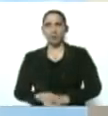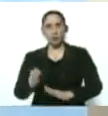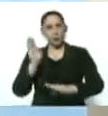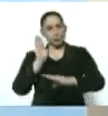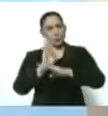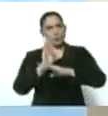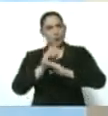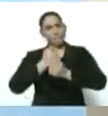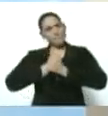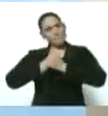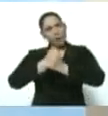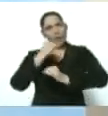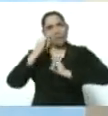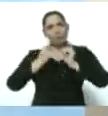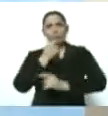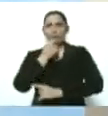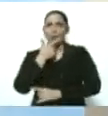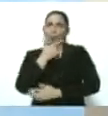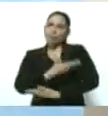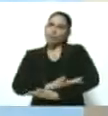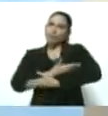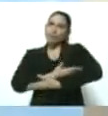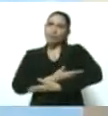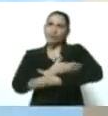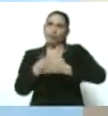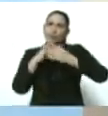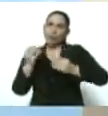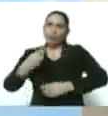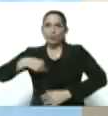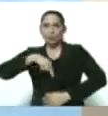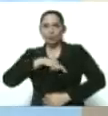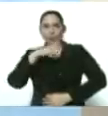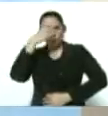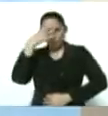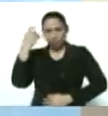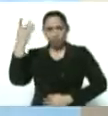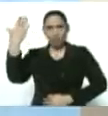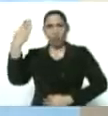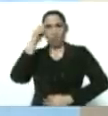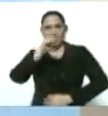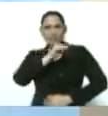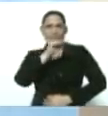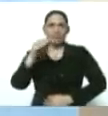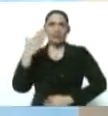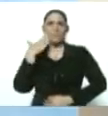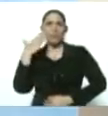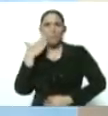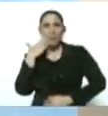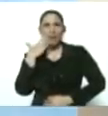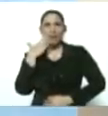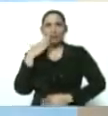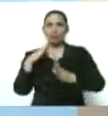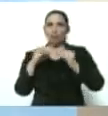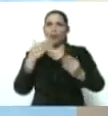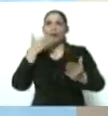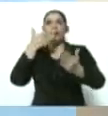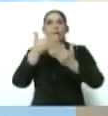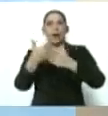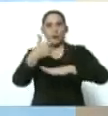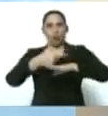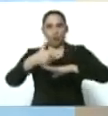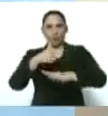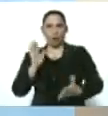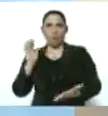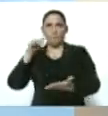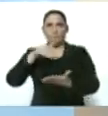protegido y amado por todos nosotros, que Dios lo bendiga a él, a su madre. Gracias, gobernador Rodolfo